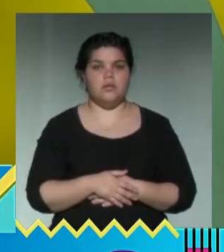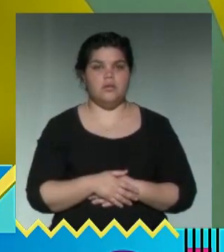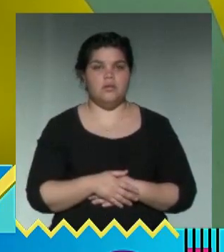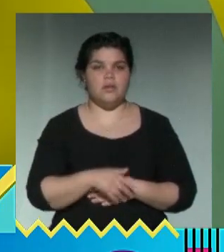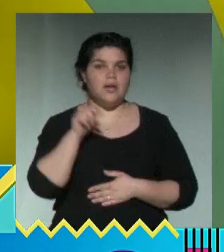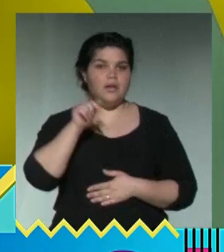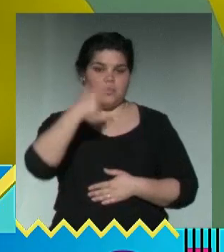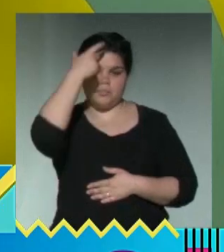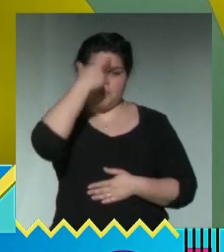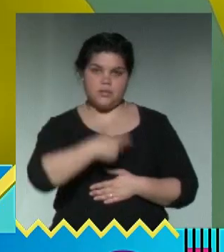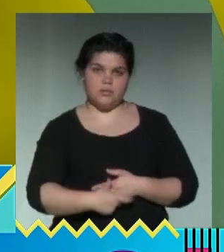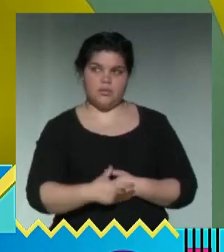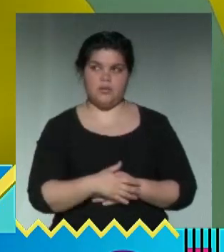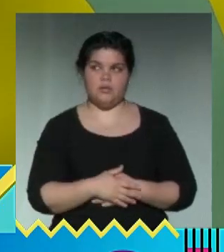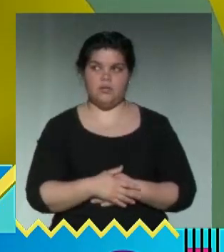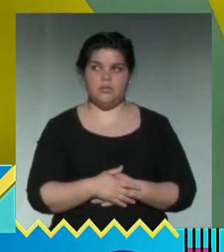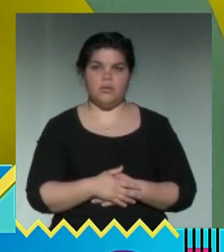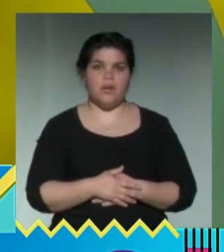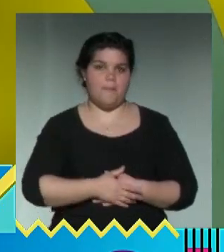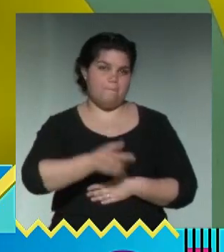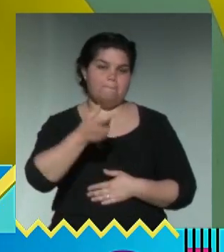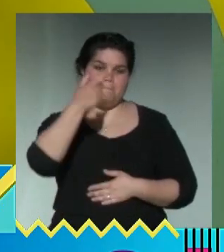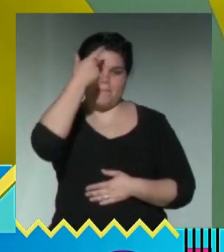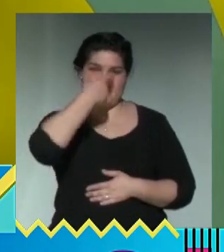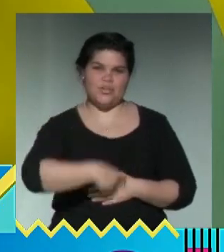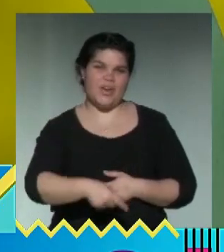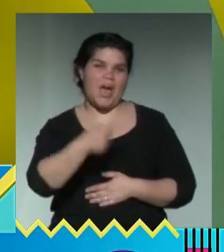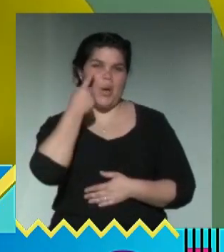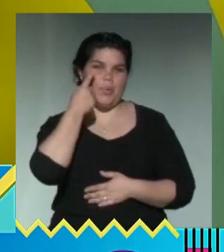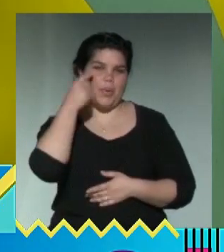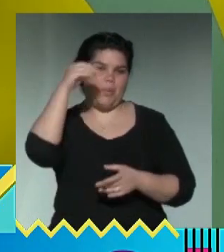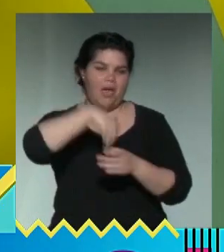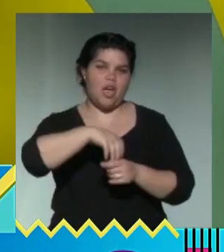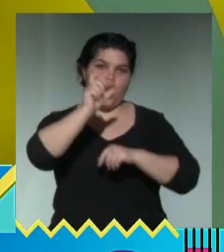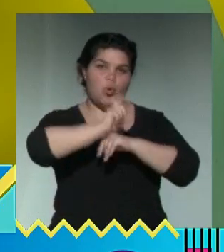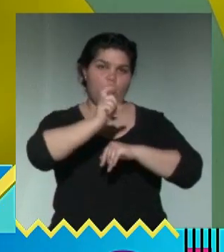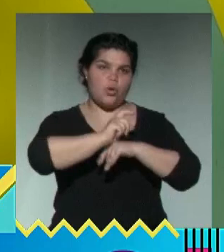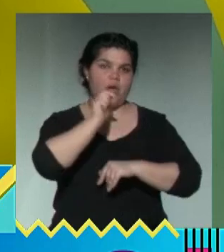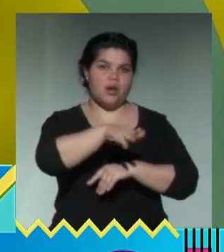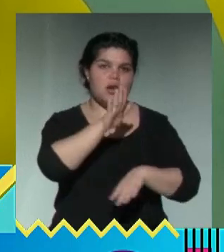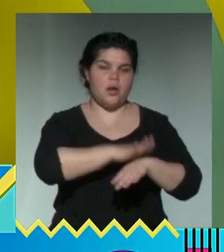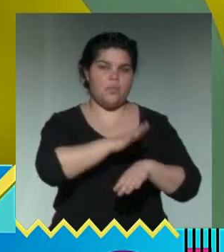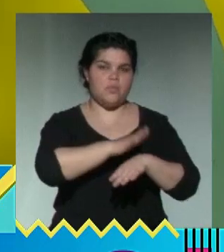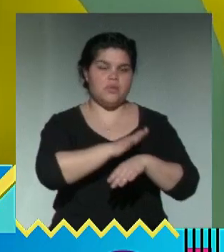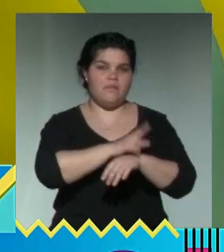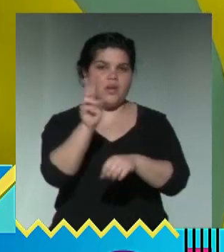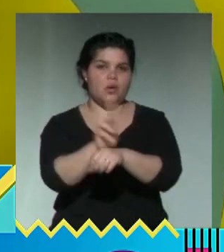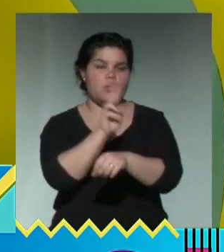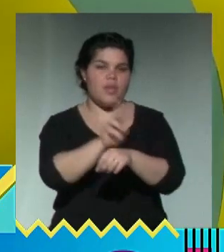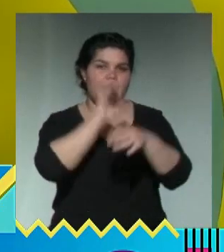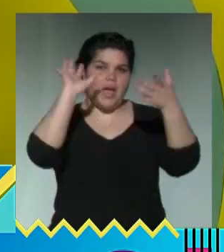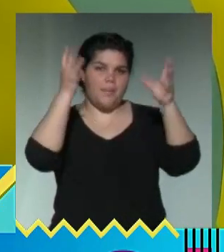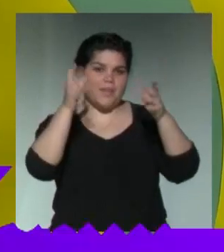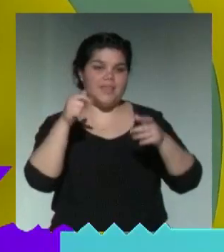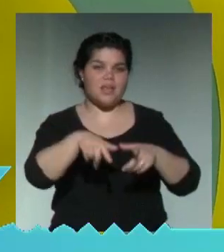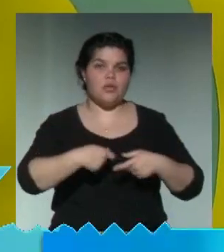una persona, un habitante nuestro de Cuyo, que está ocupándose de todos los temas ambientales. Esto es una cuestión de